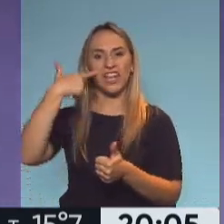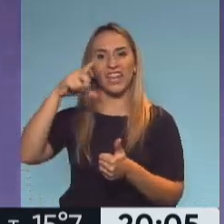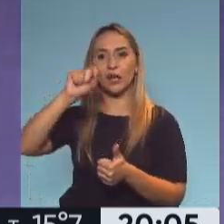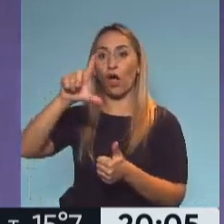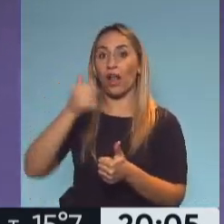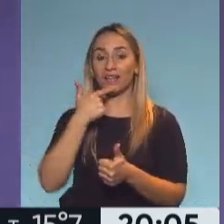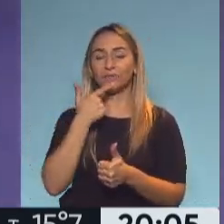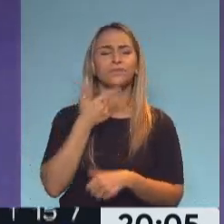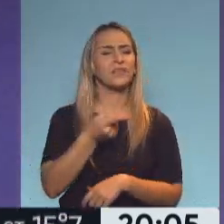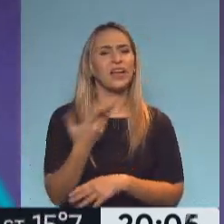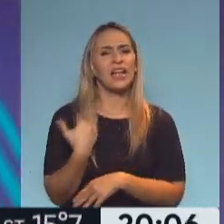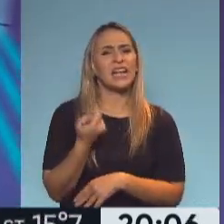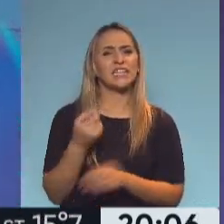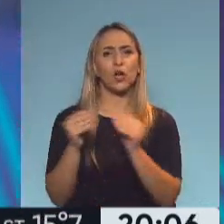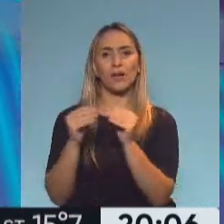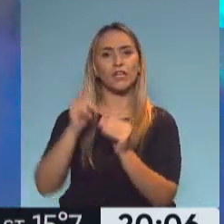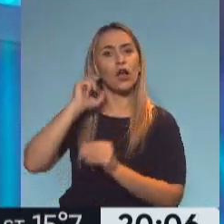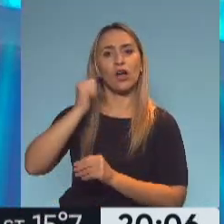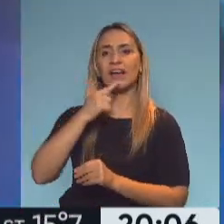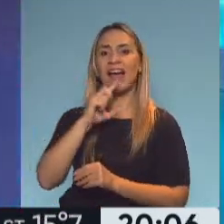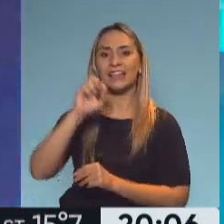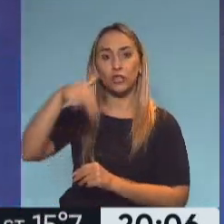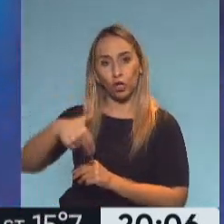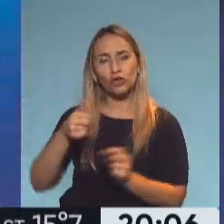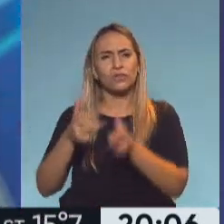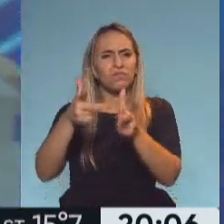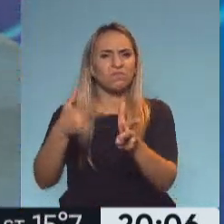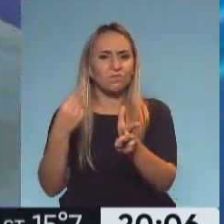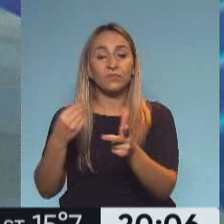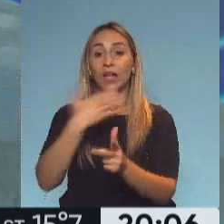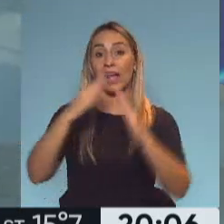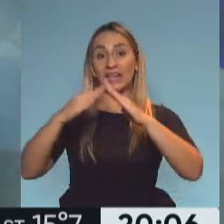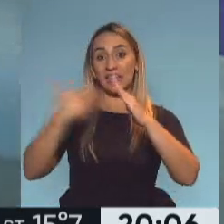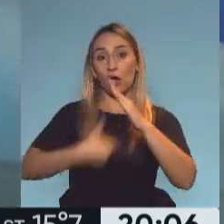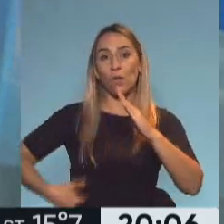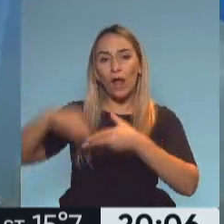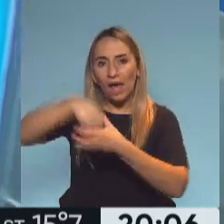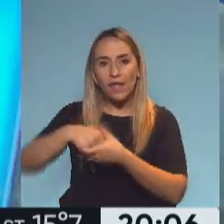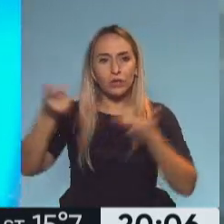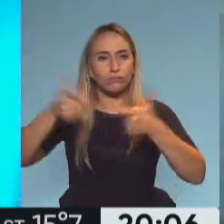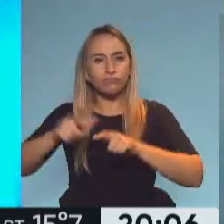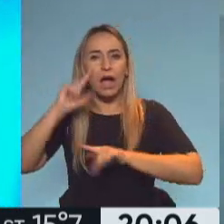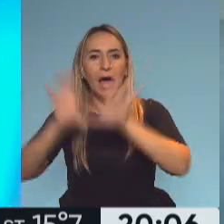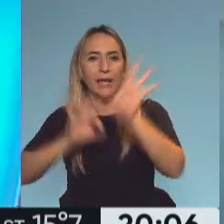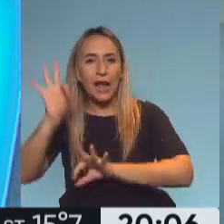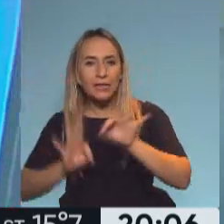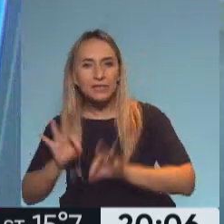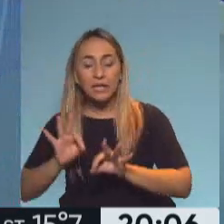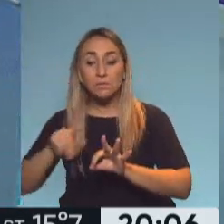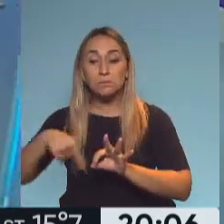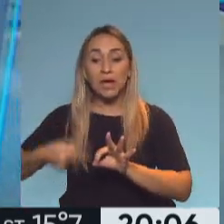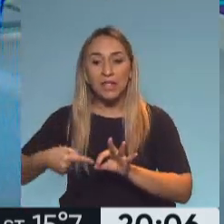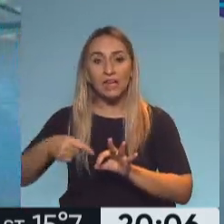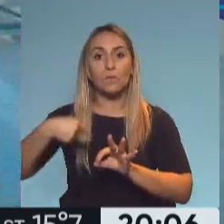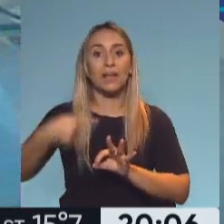decía Gastón allí desde Casa de Gobierno, Nico, que se estudian o se van a estudiar, se van a analizar los casos de mañana